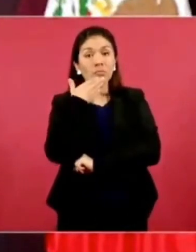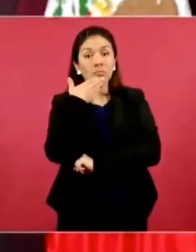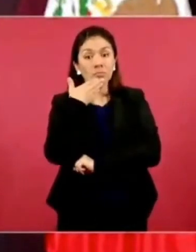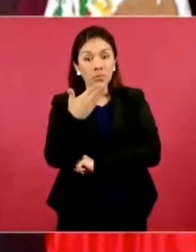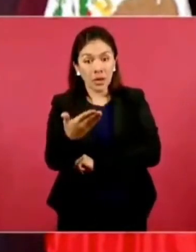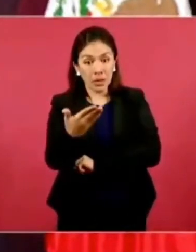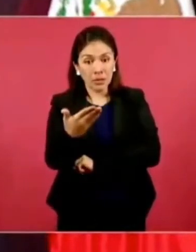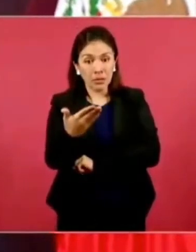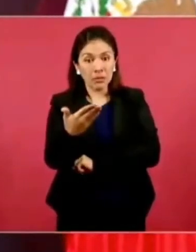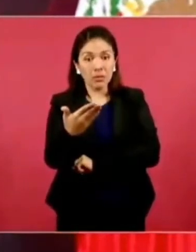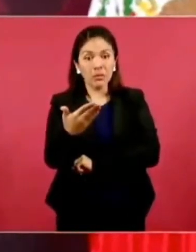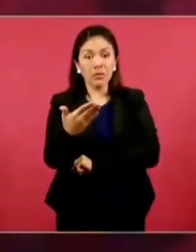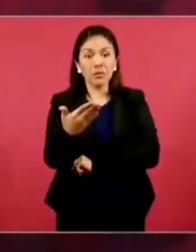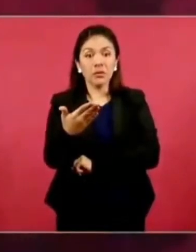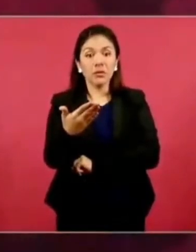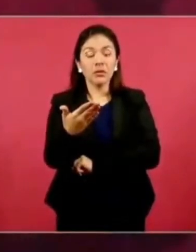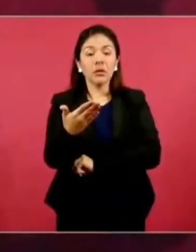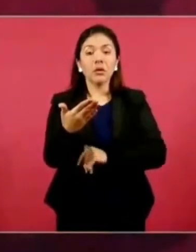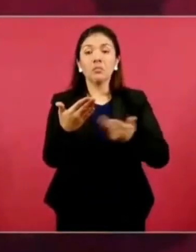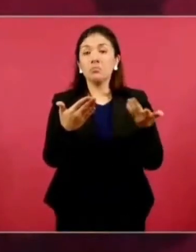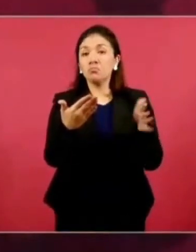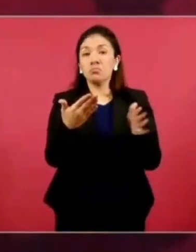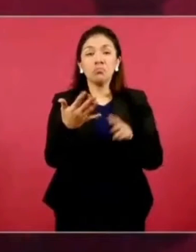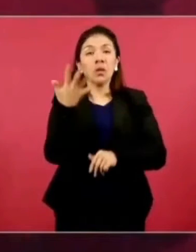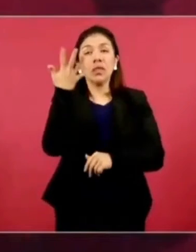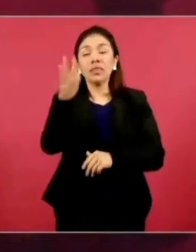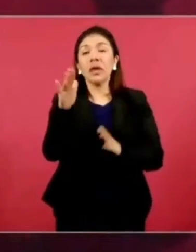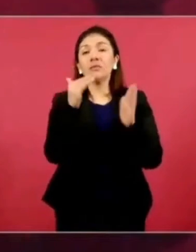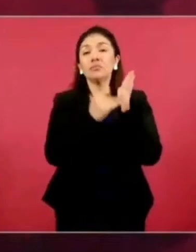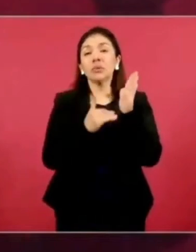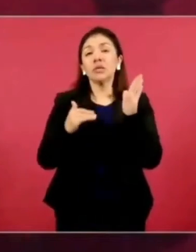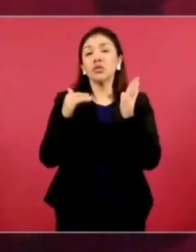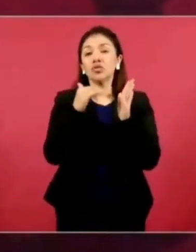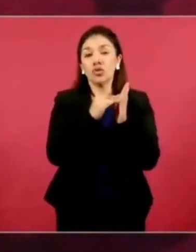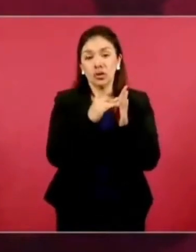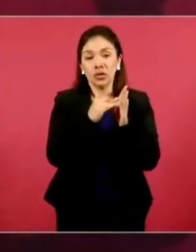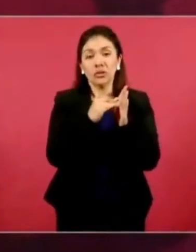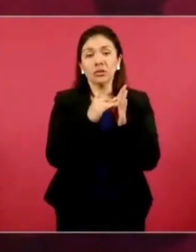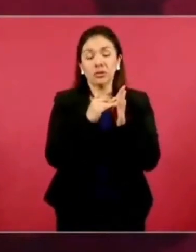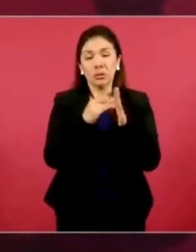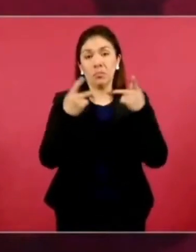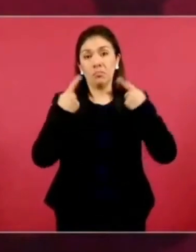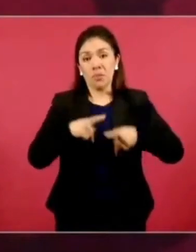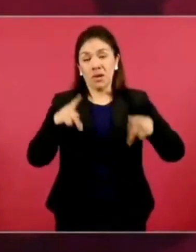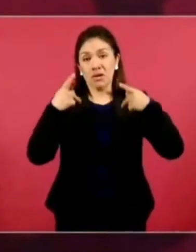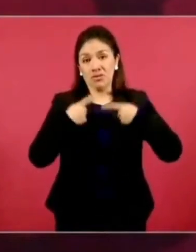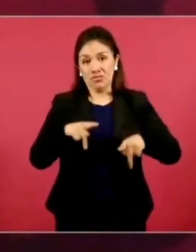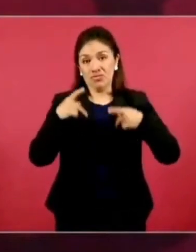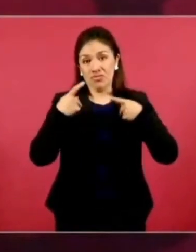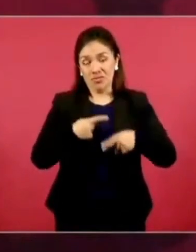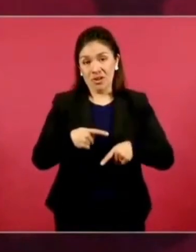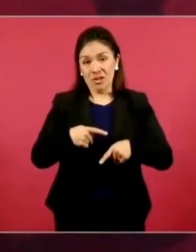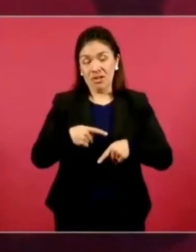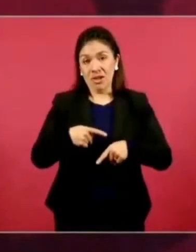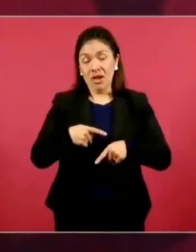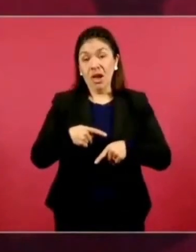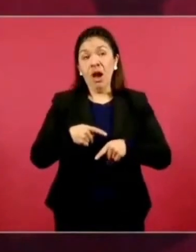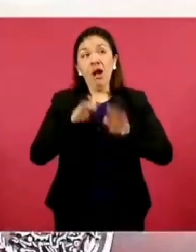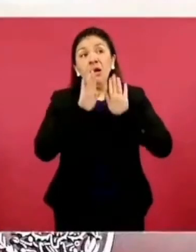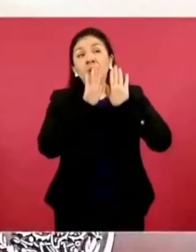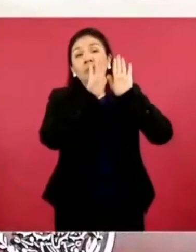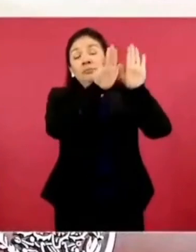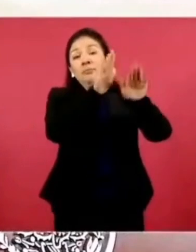a cuando menos 10 millones de hispanos que tienen más de 10